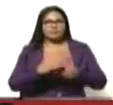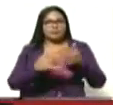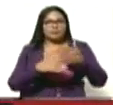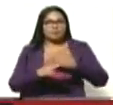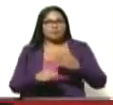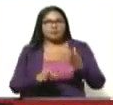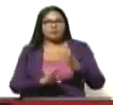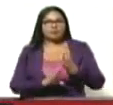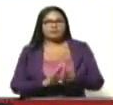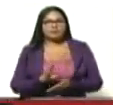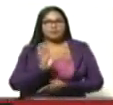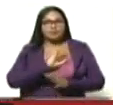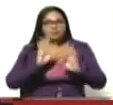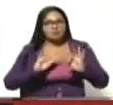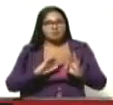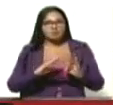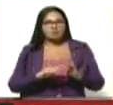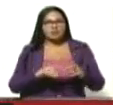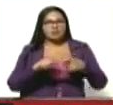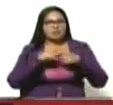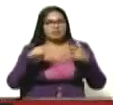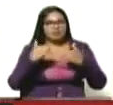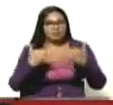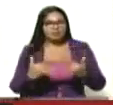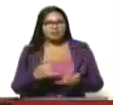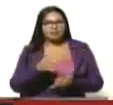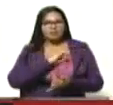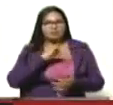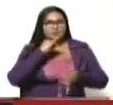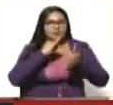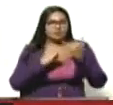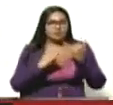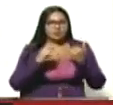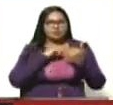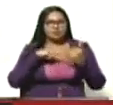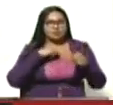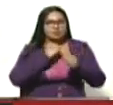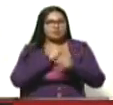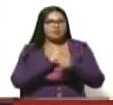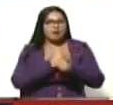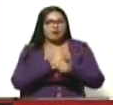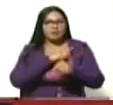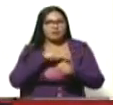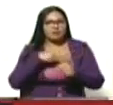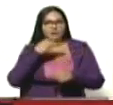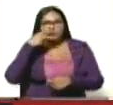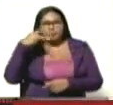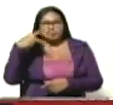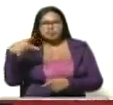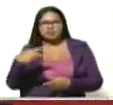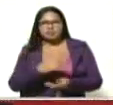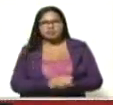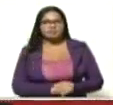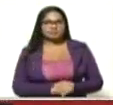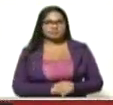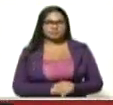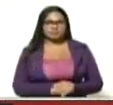raíz del lenguaje, ¿no? Que es en últimas en lo que trabaja la poesía.